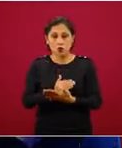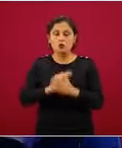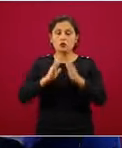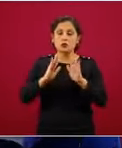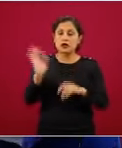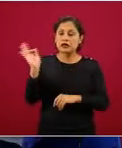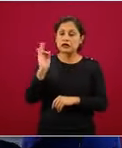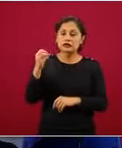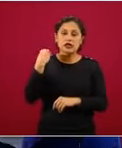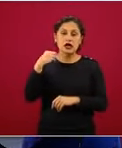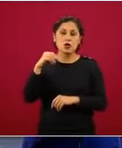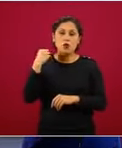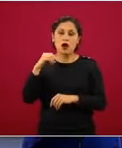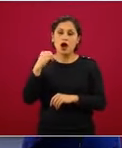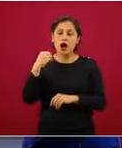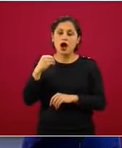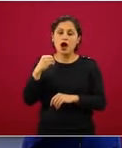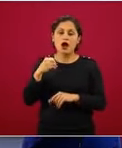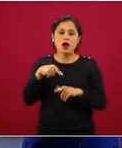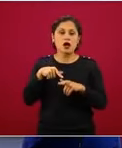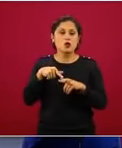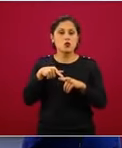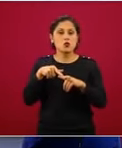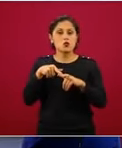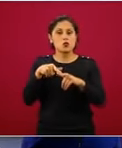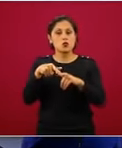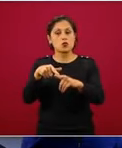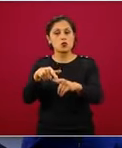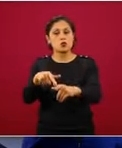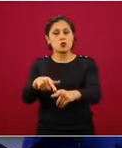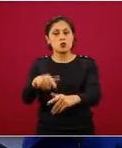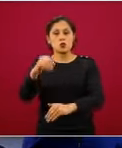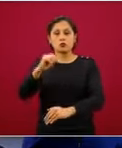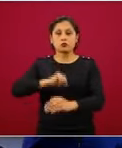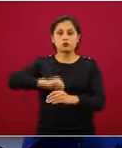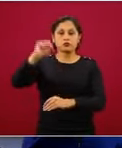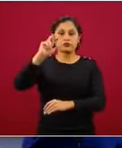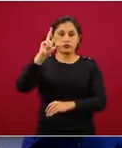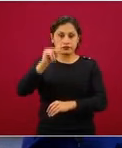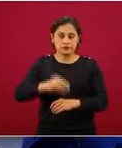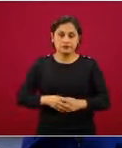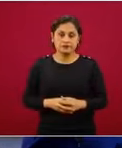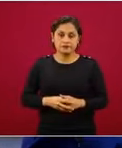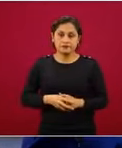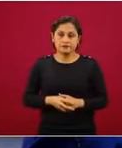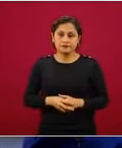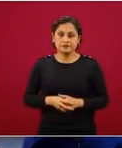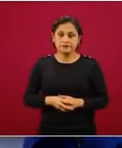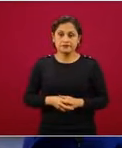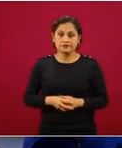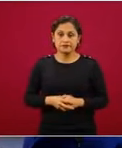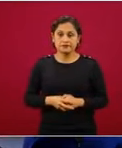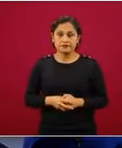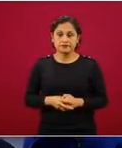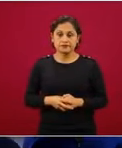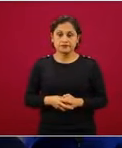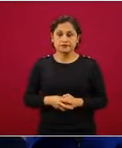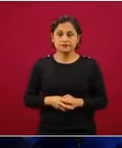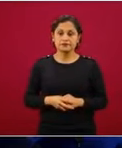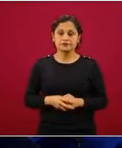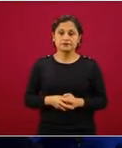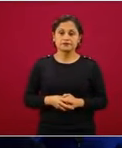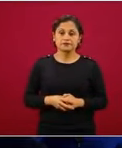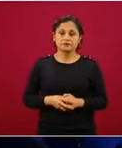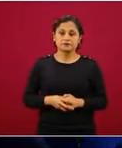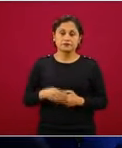Oaxaca no se saliera de esta predicción y se mantuviera con un número reducido de contagios. La siguiente.